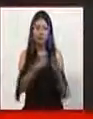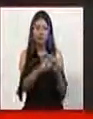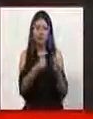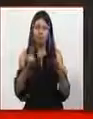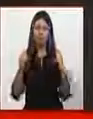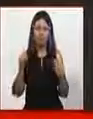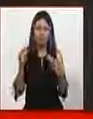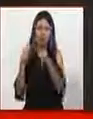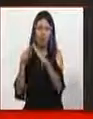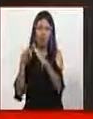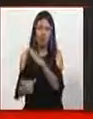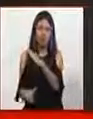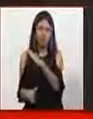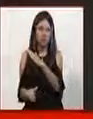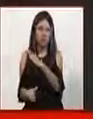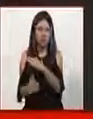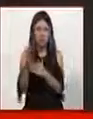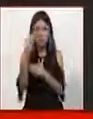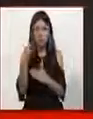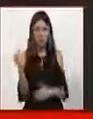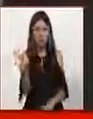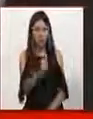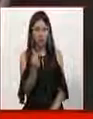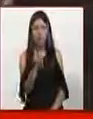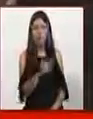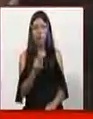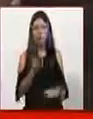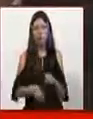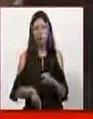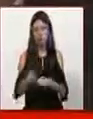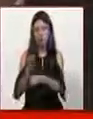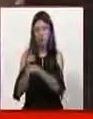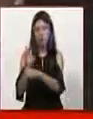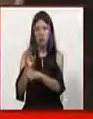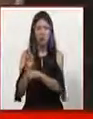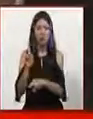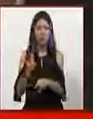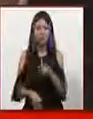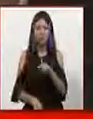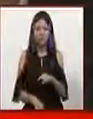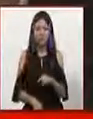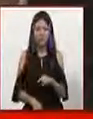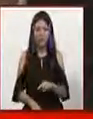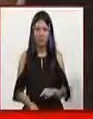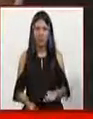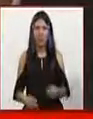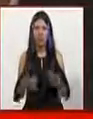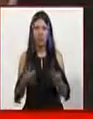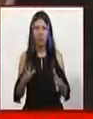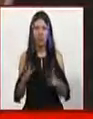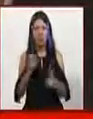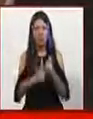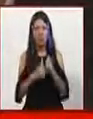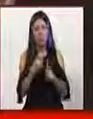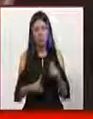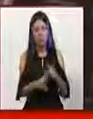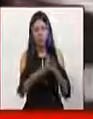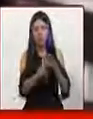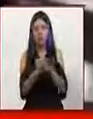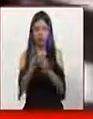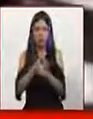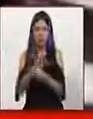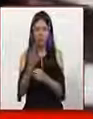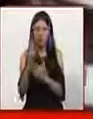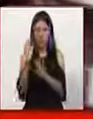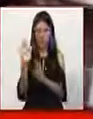distancia porque no se recomienda que sigan pasando las clases semipresenciales, por lo menos durante